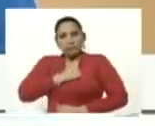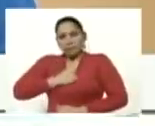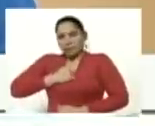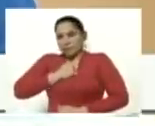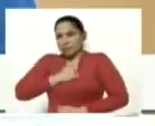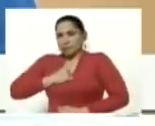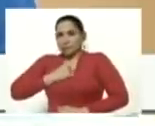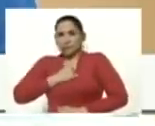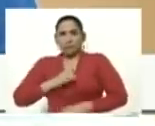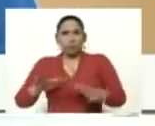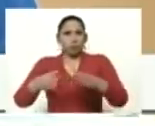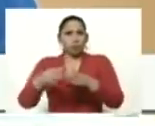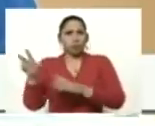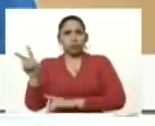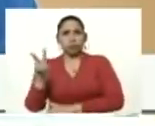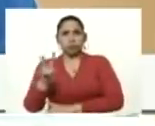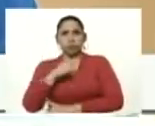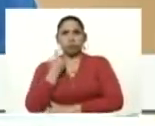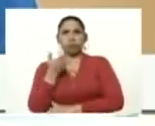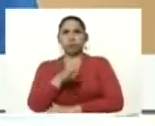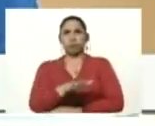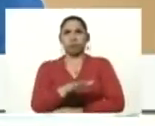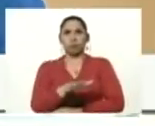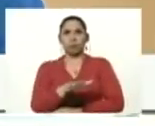el grupo de venezolanos que ha fallecido